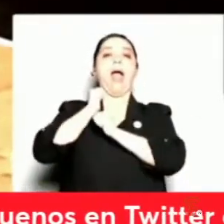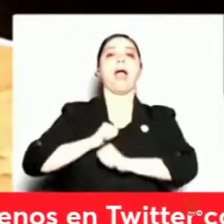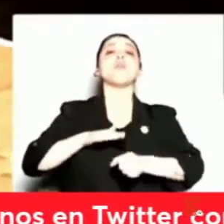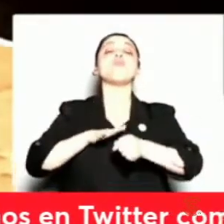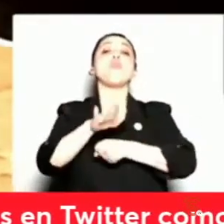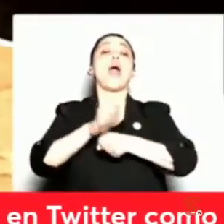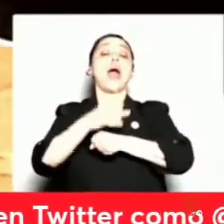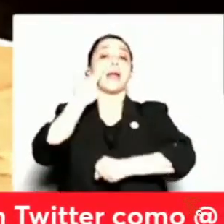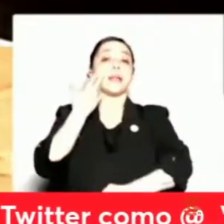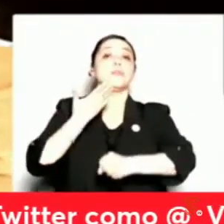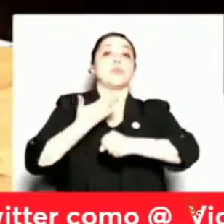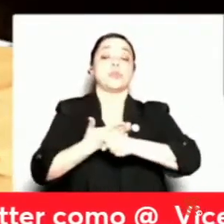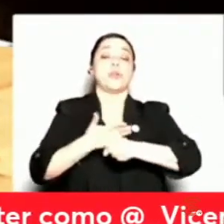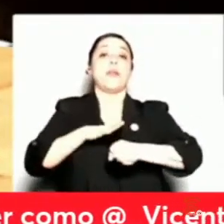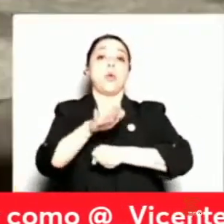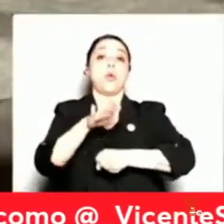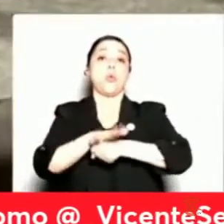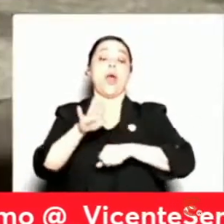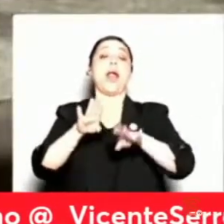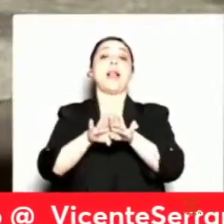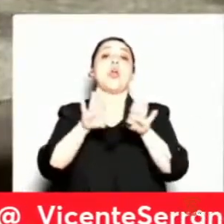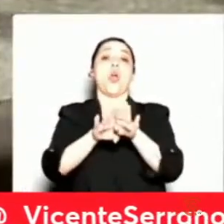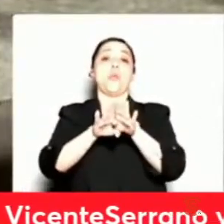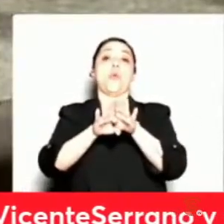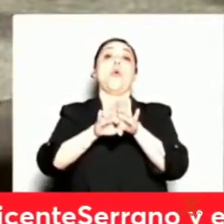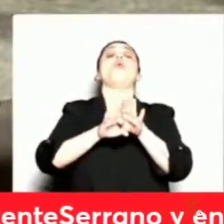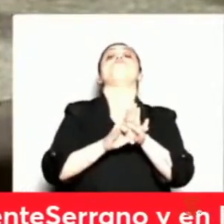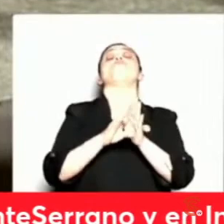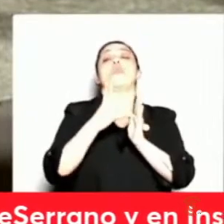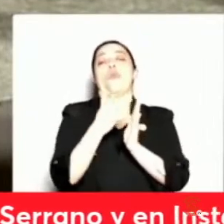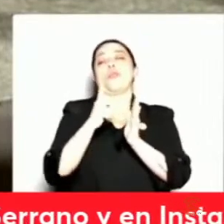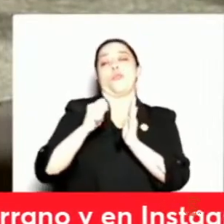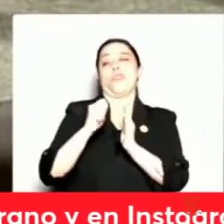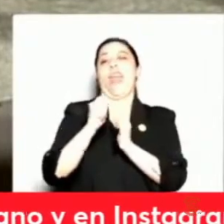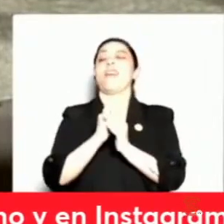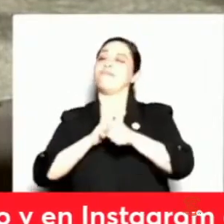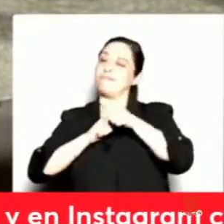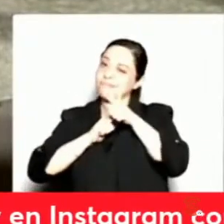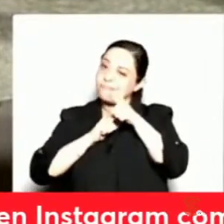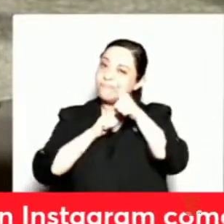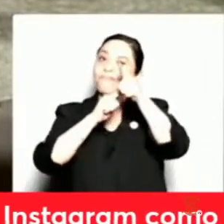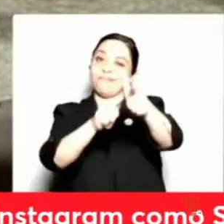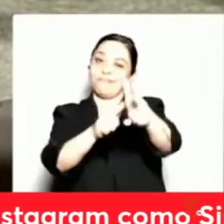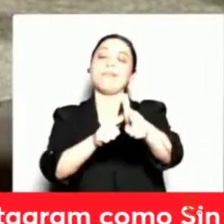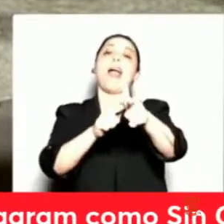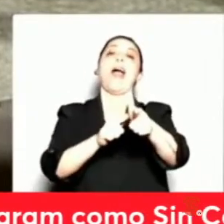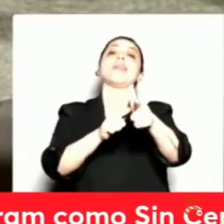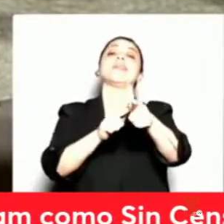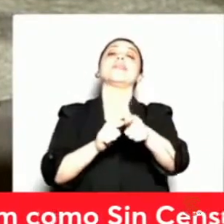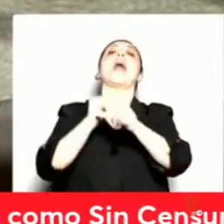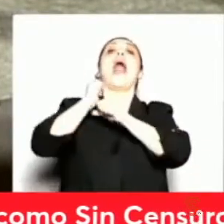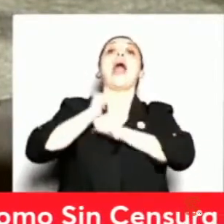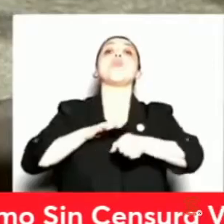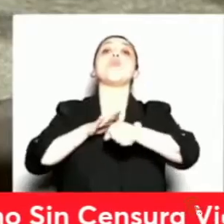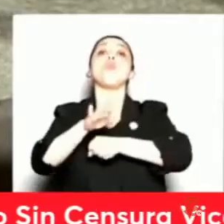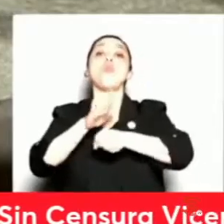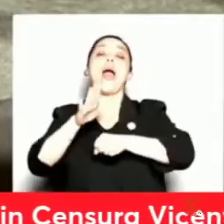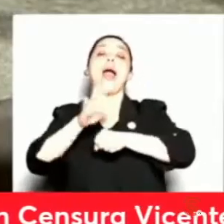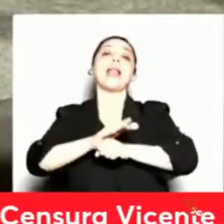de construir el segundo piso de la transformación en materia de movilidad en la Ciudad de